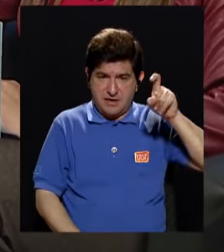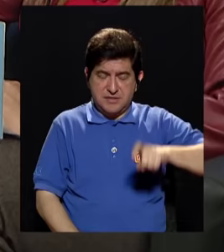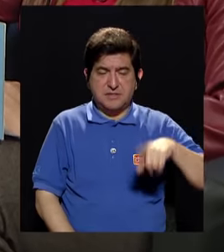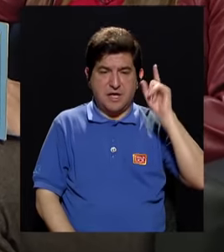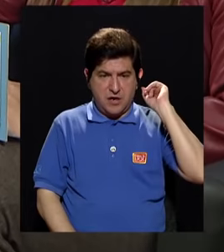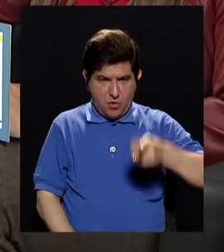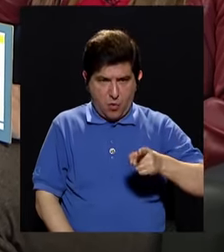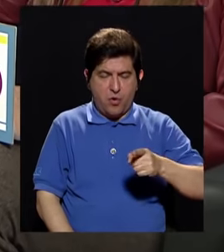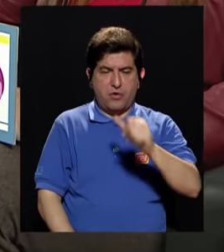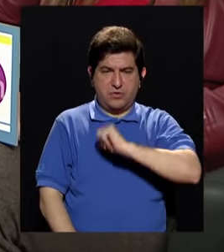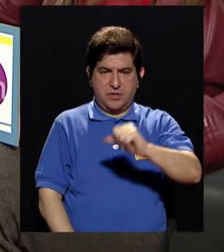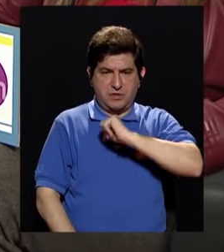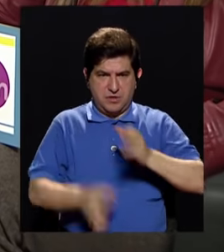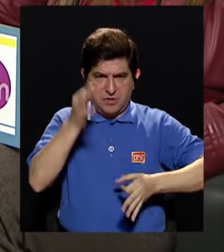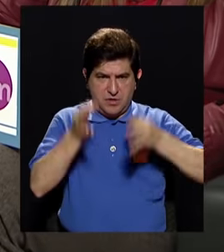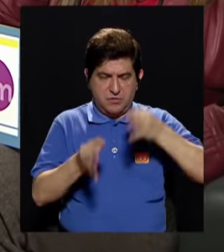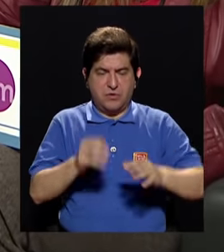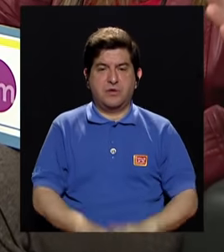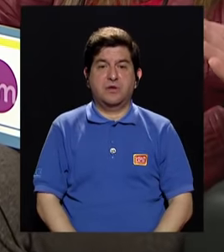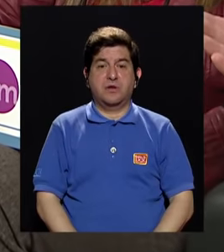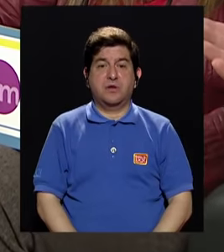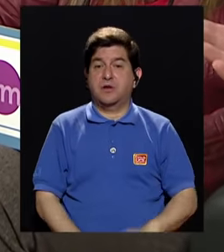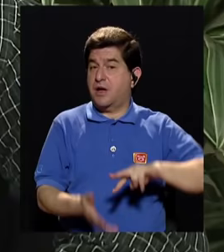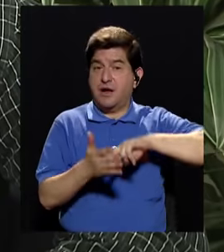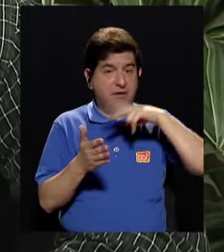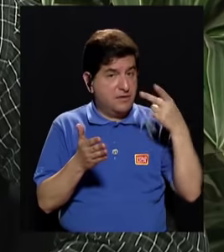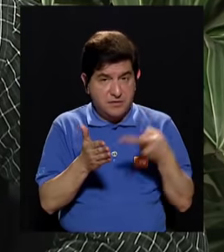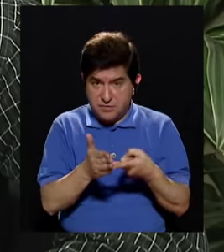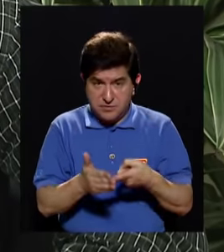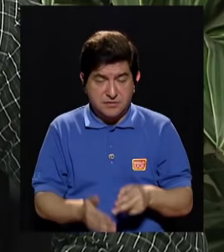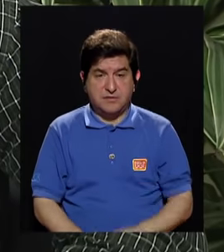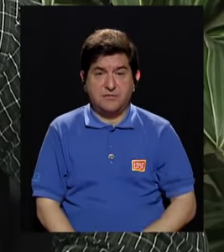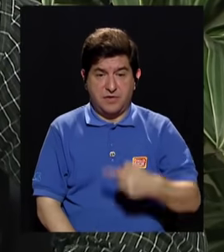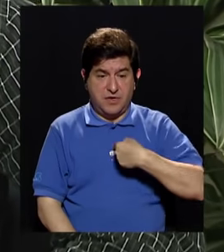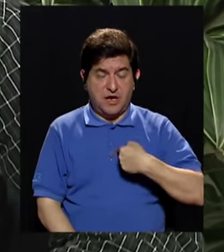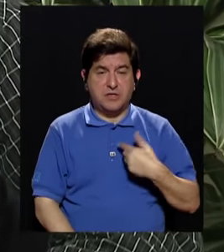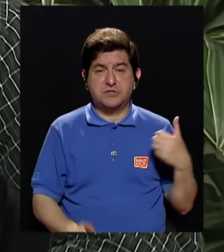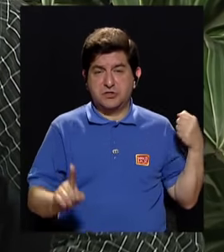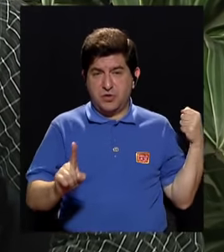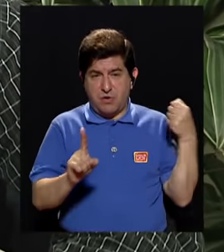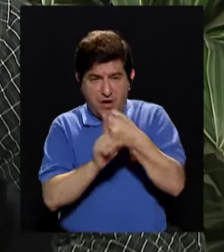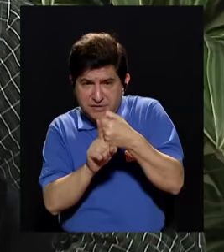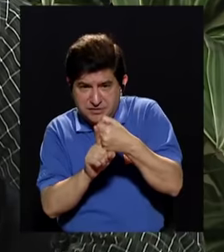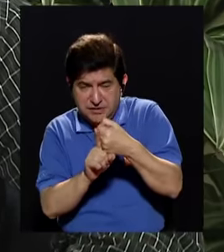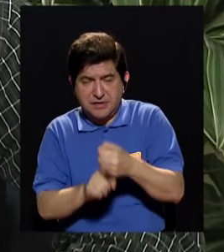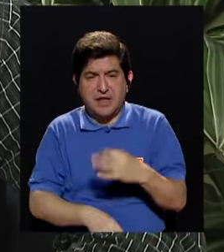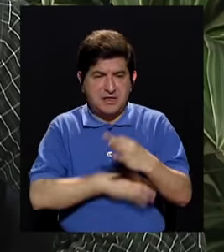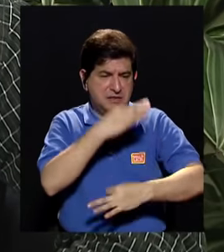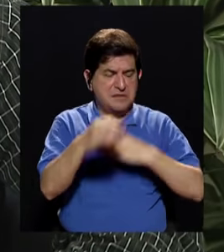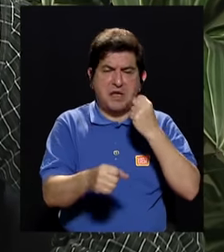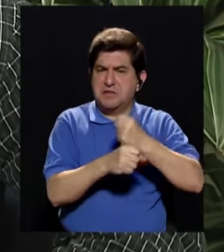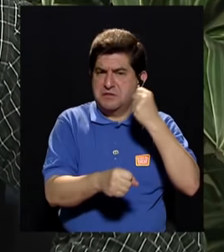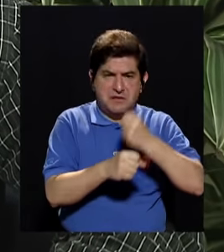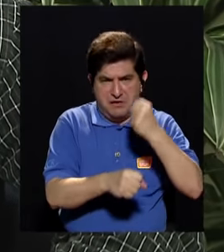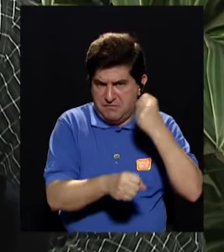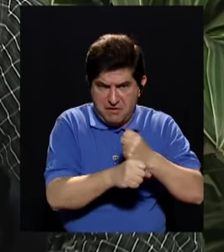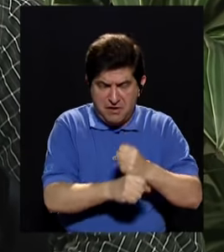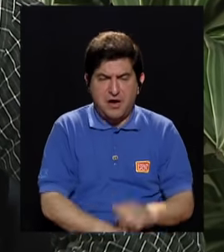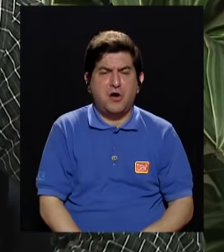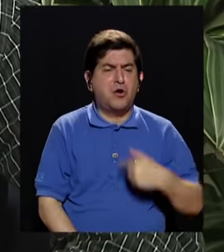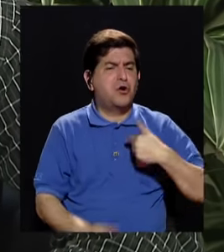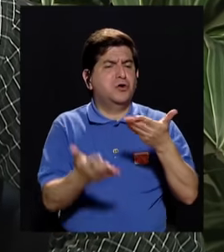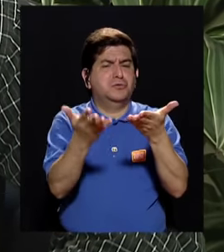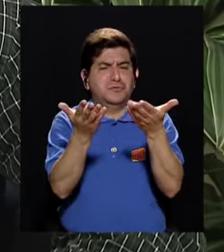judicial siempre entonces no es de que por ejemplo si tengo algún accidente por ejemplo de índole laboral y